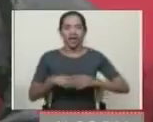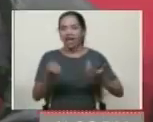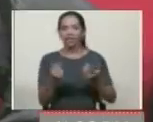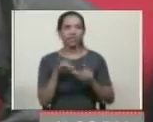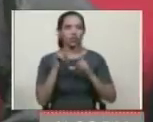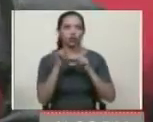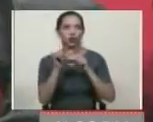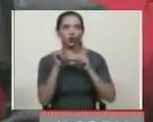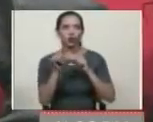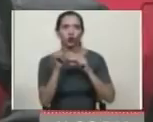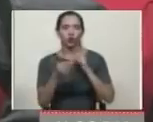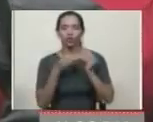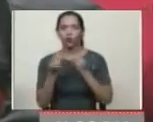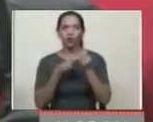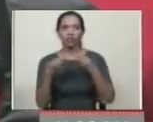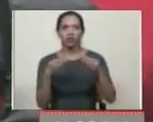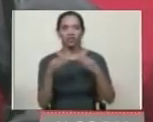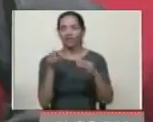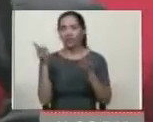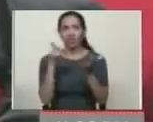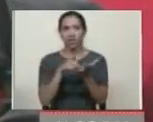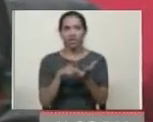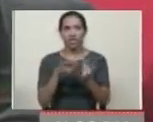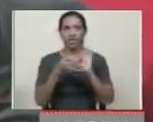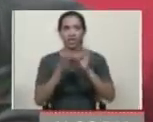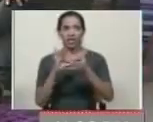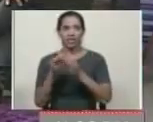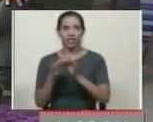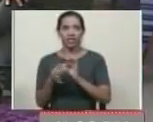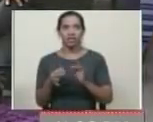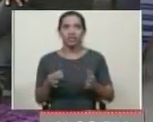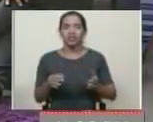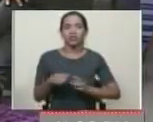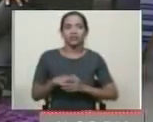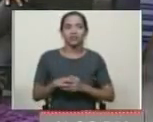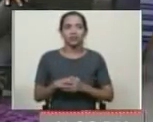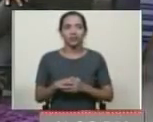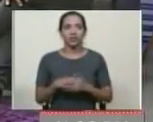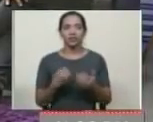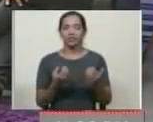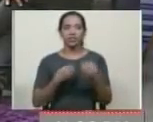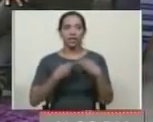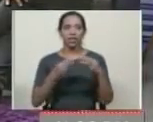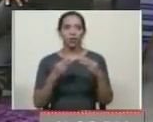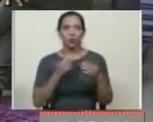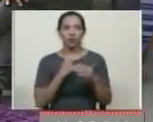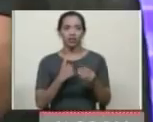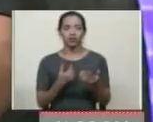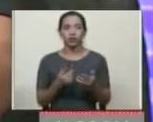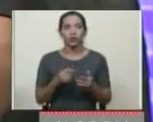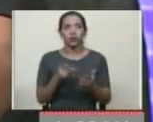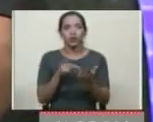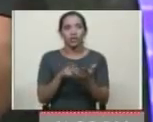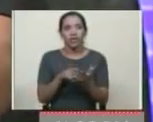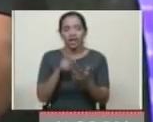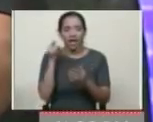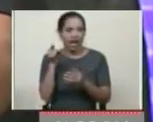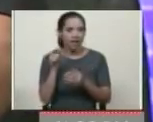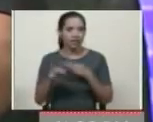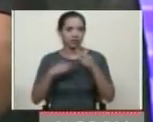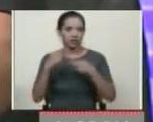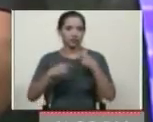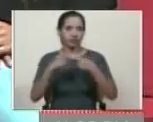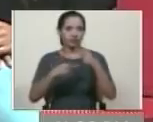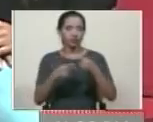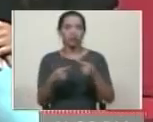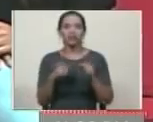hacer publicidad, y vienen ellos en cadena. Sí, y vienen en cadena, y mientras entonces no, porque si yo le doy retweet a Orleni va a tener más seguidores